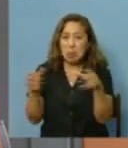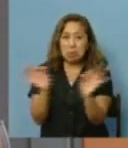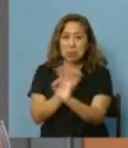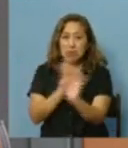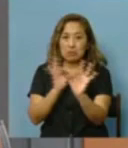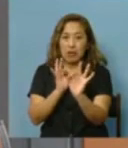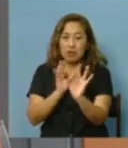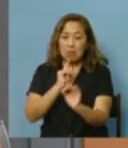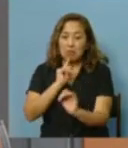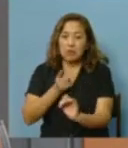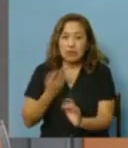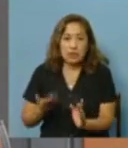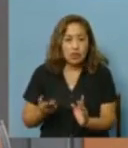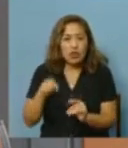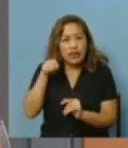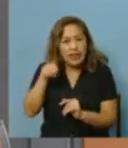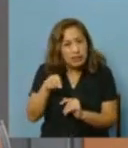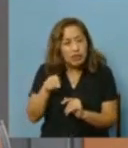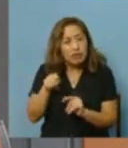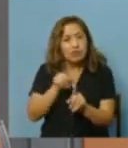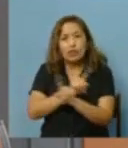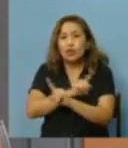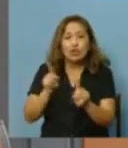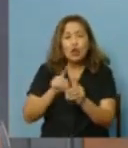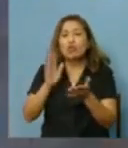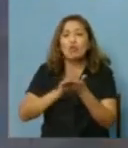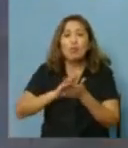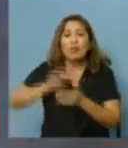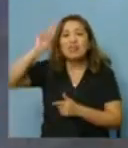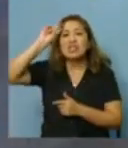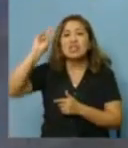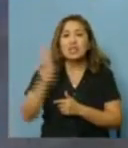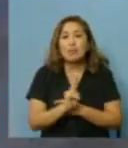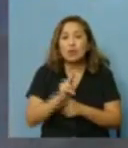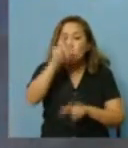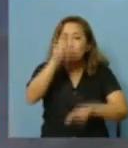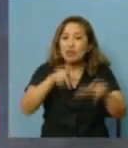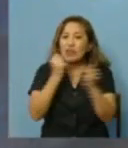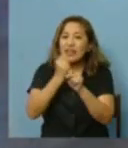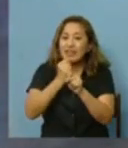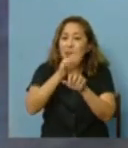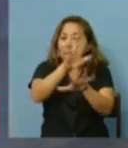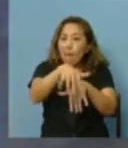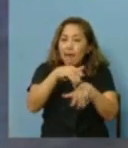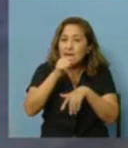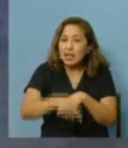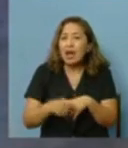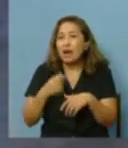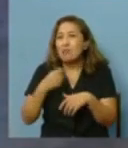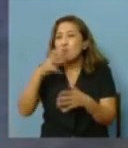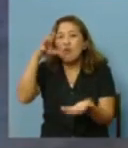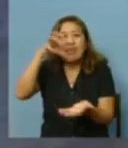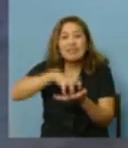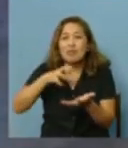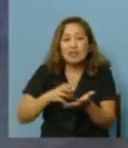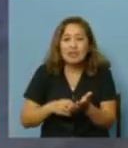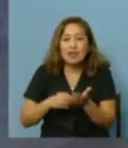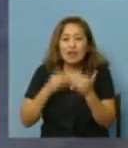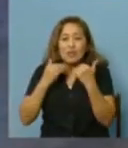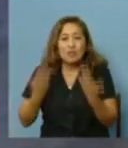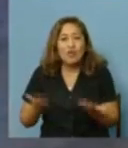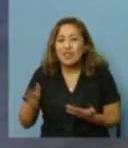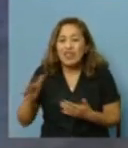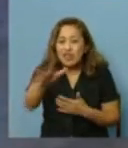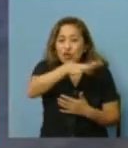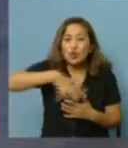entendemos que esto no corresponde mucho más al respeto del productor institucional a lo que queramos llamar empresarial de